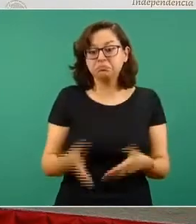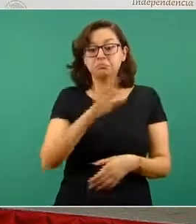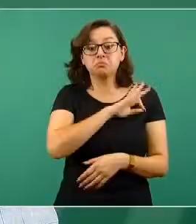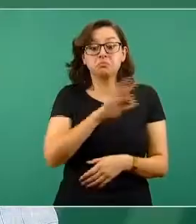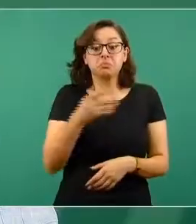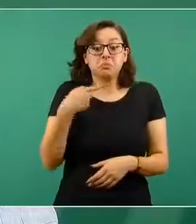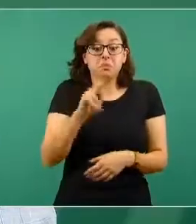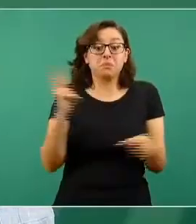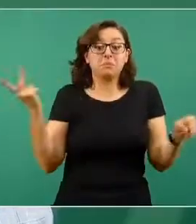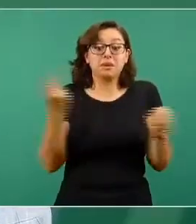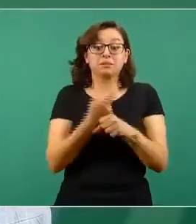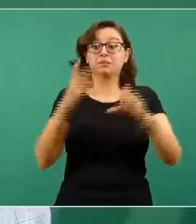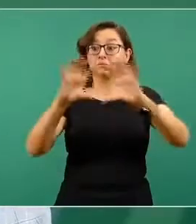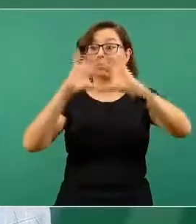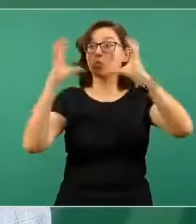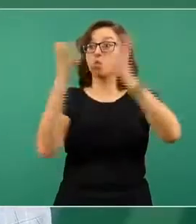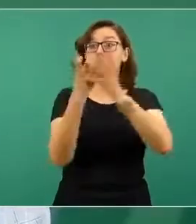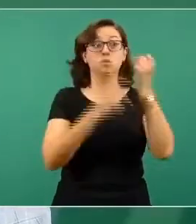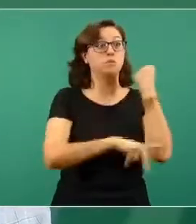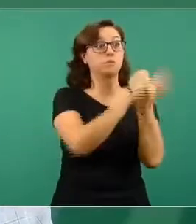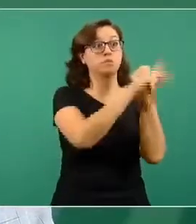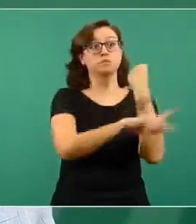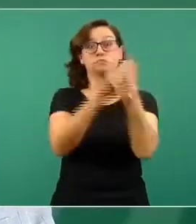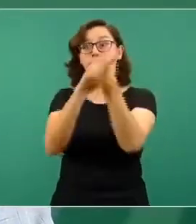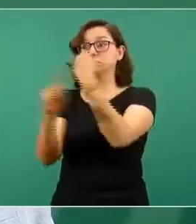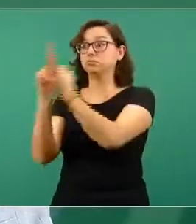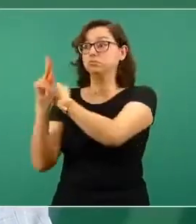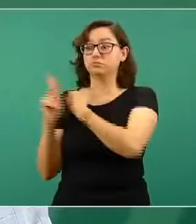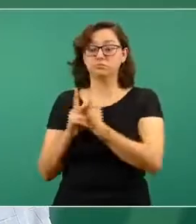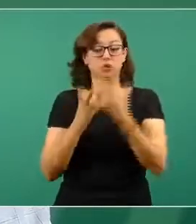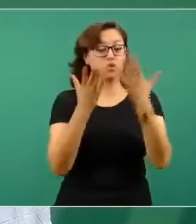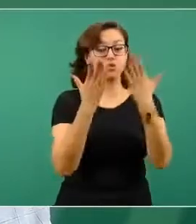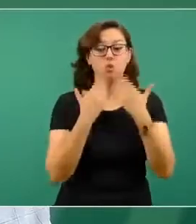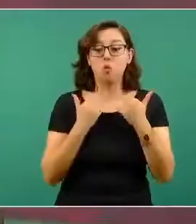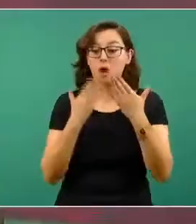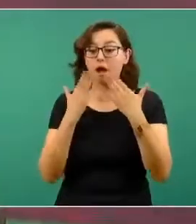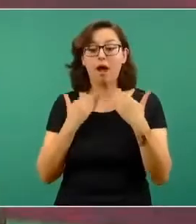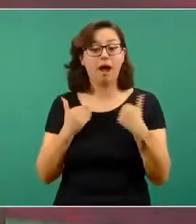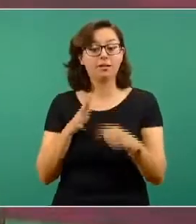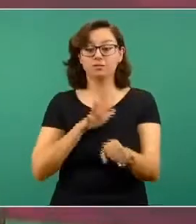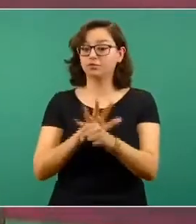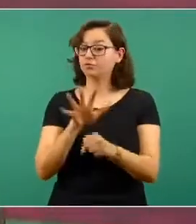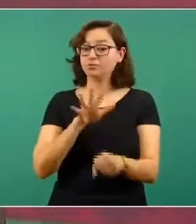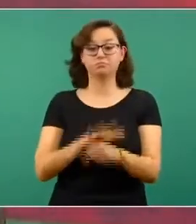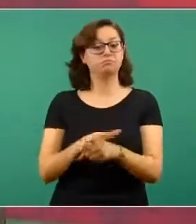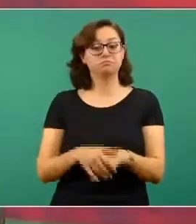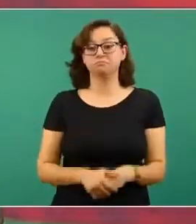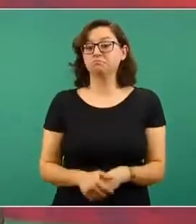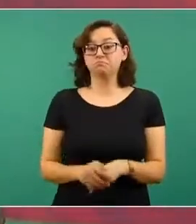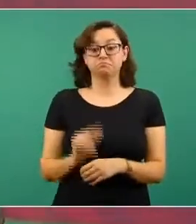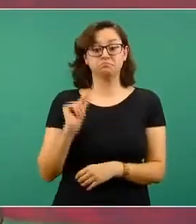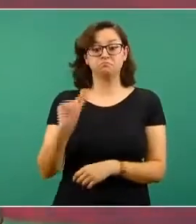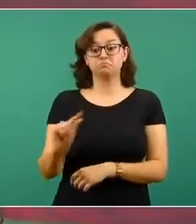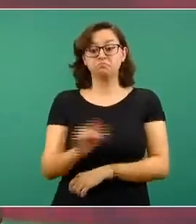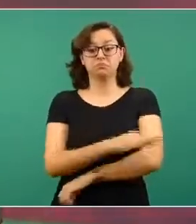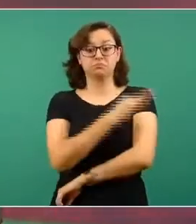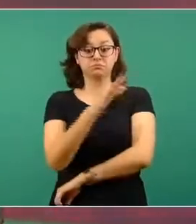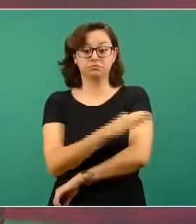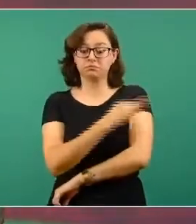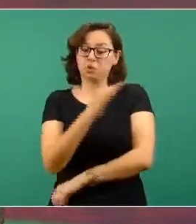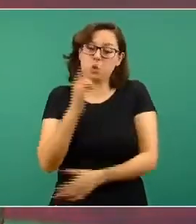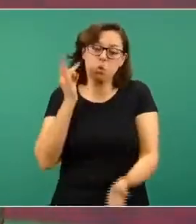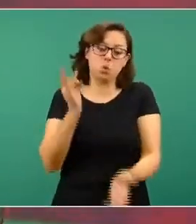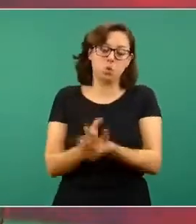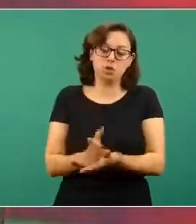es de proveeduría. El problema es que a nivel internacional no existe todavía la capacidad de poder proveer las